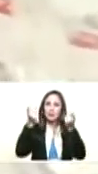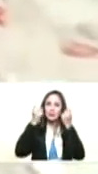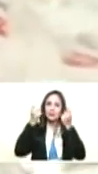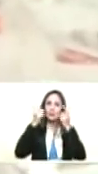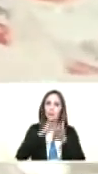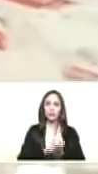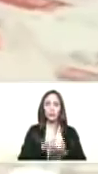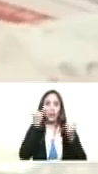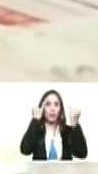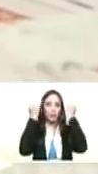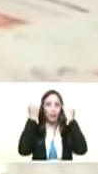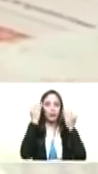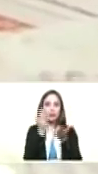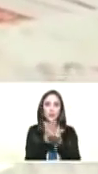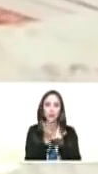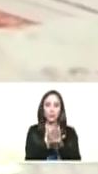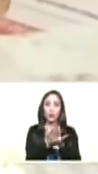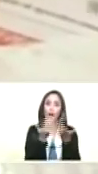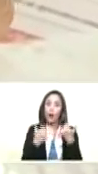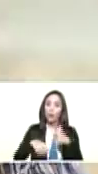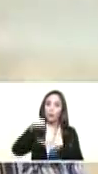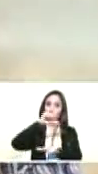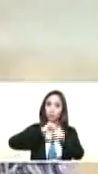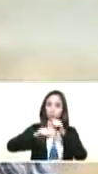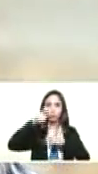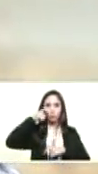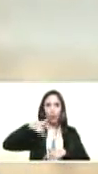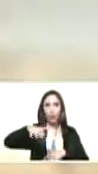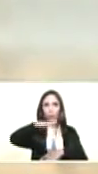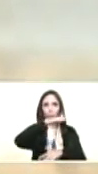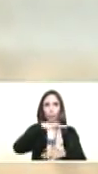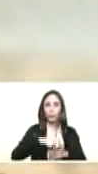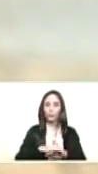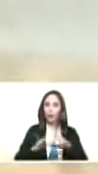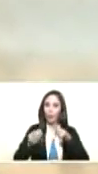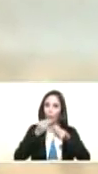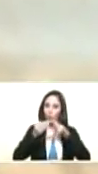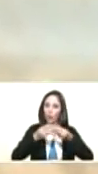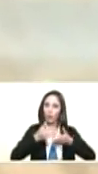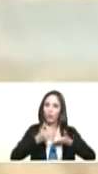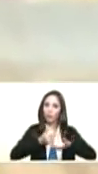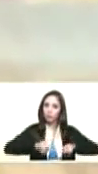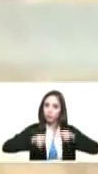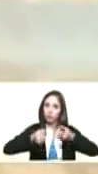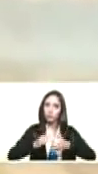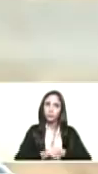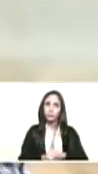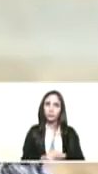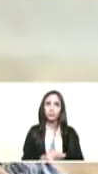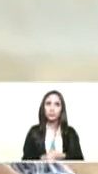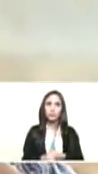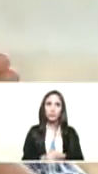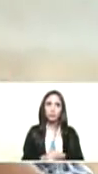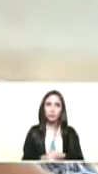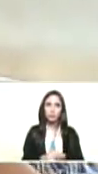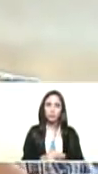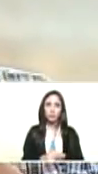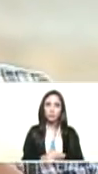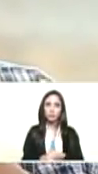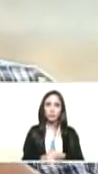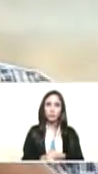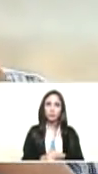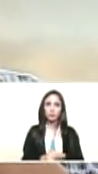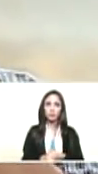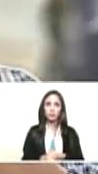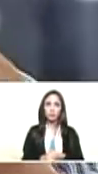solo el pueblo salva al pueblo está expresado precisamente allí en los comités locales de abastecimiento y producción. Y muy especialmente,